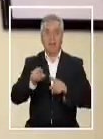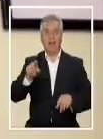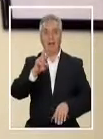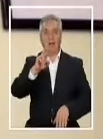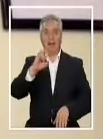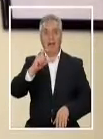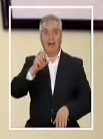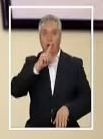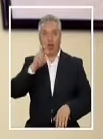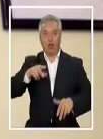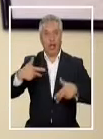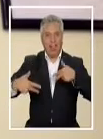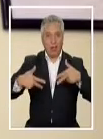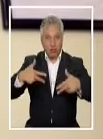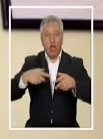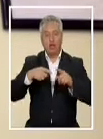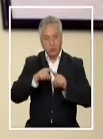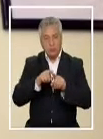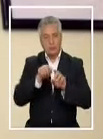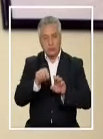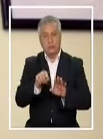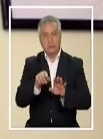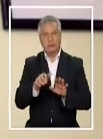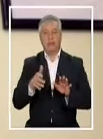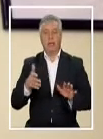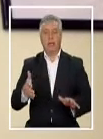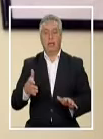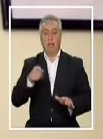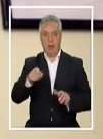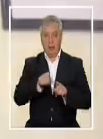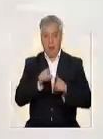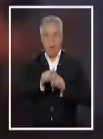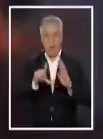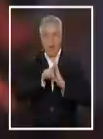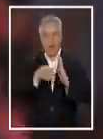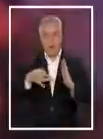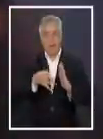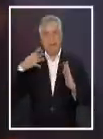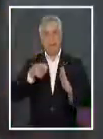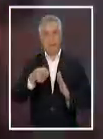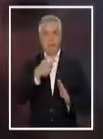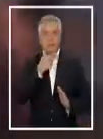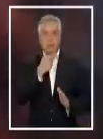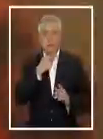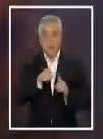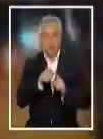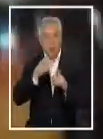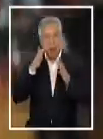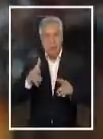Tratan de demostrar aquellos ilícitos a los que se están dedicando.